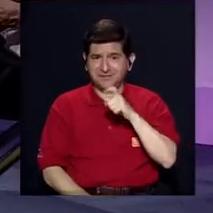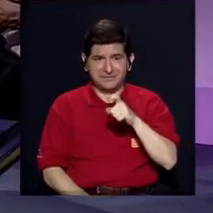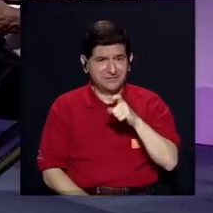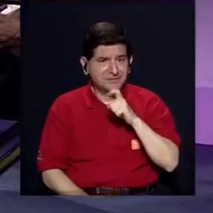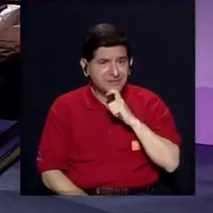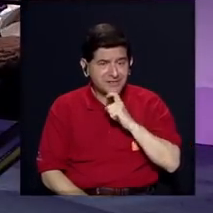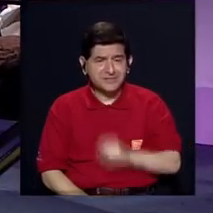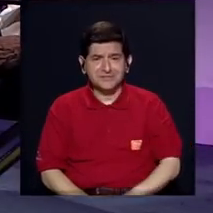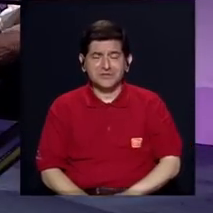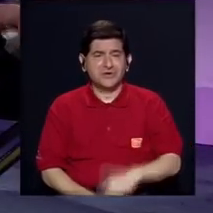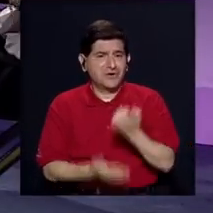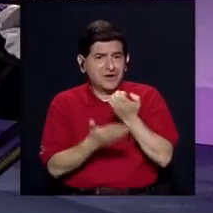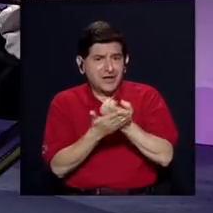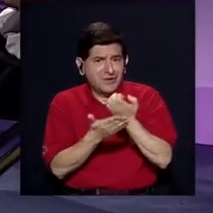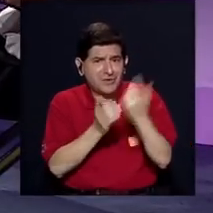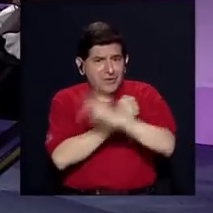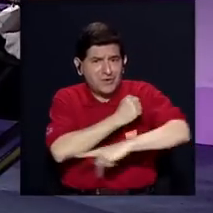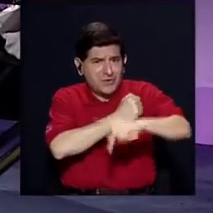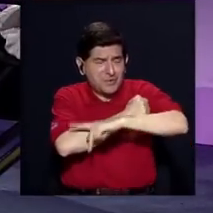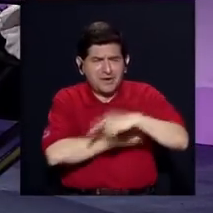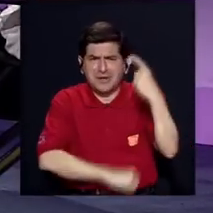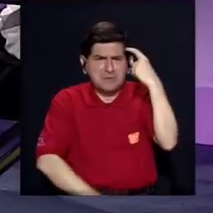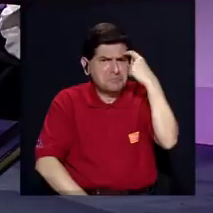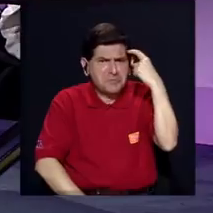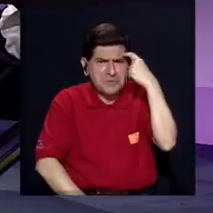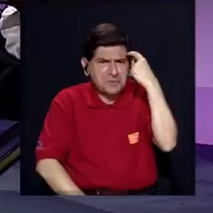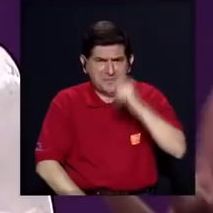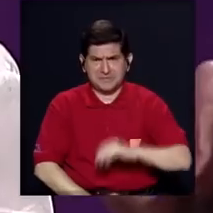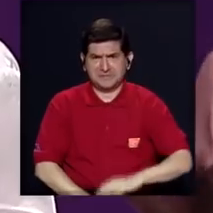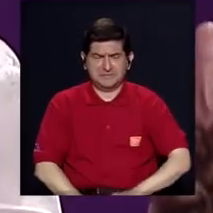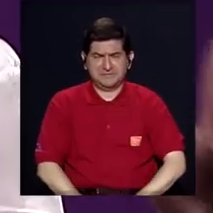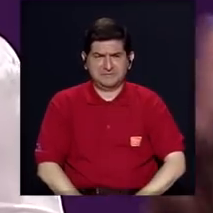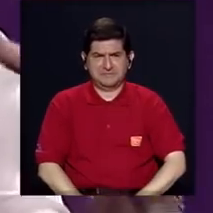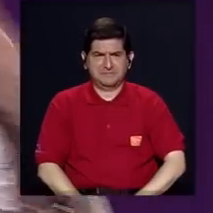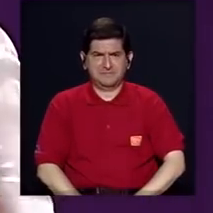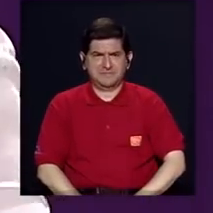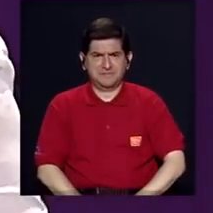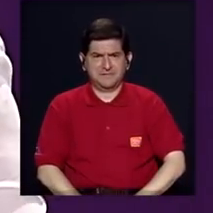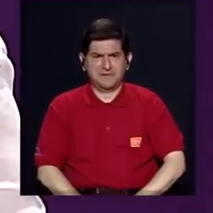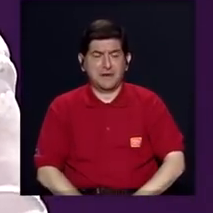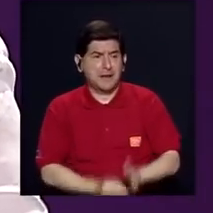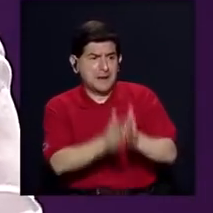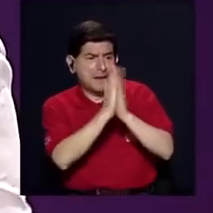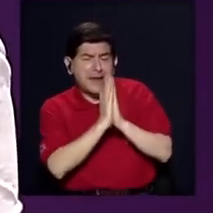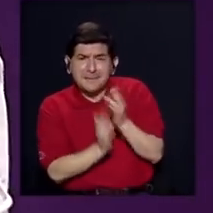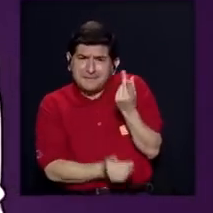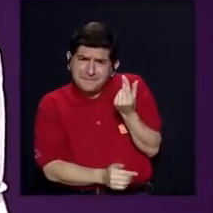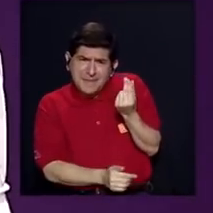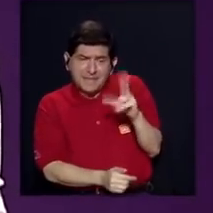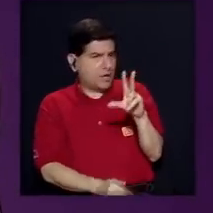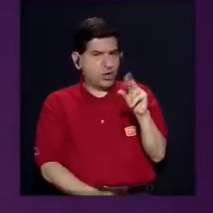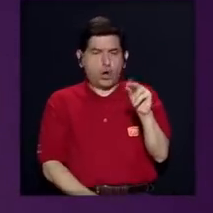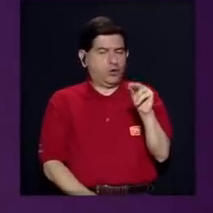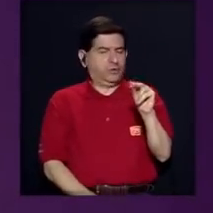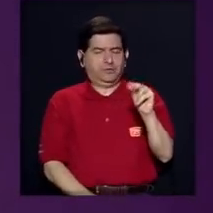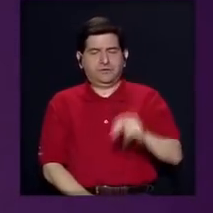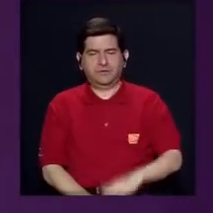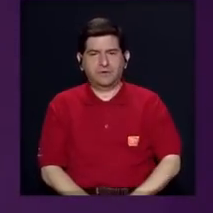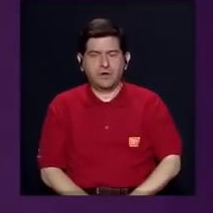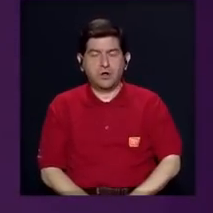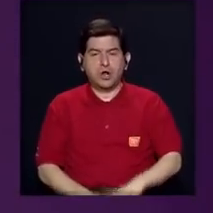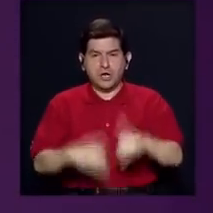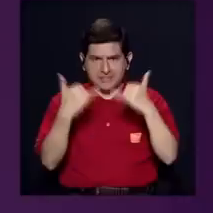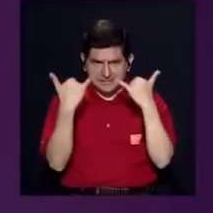fiscalmente para el país no se está pensando en pedir más recursos sino es los